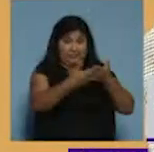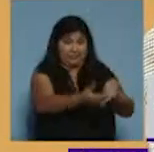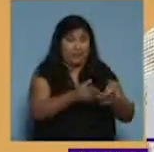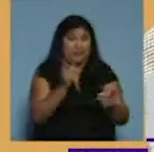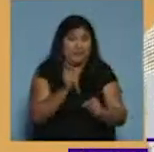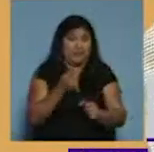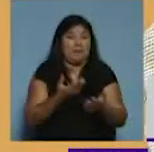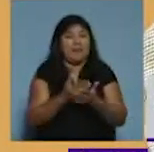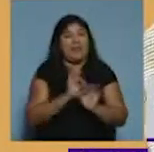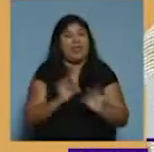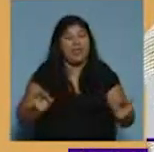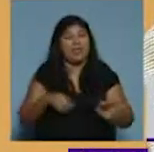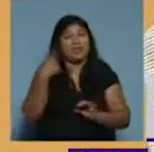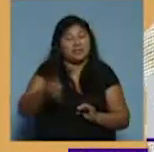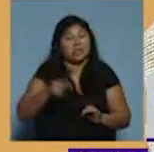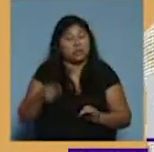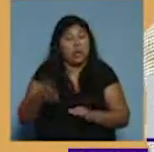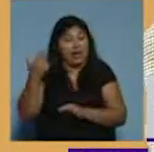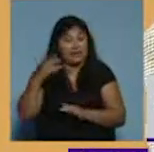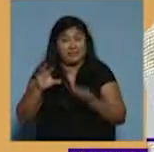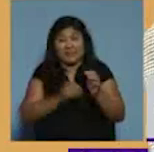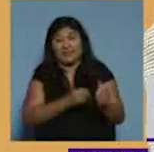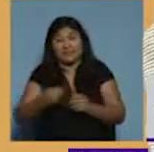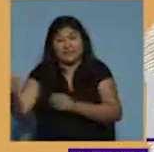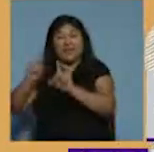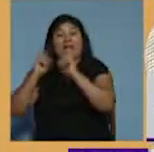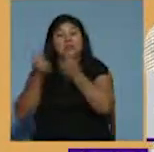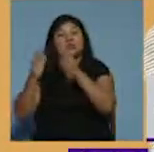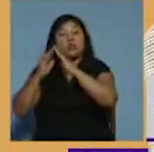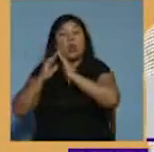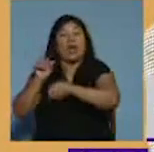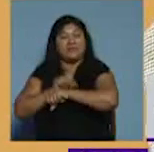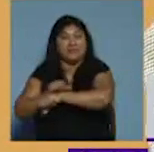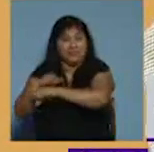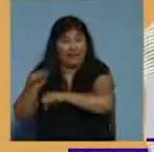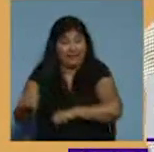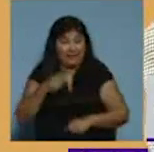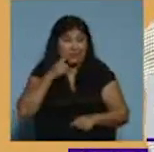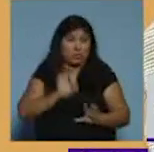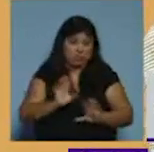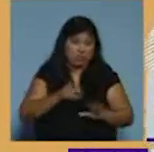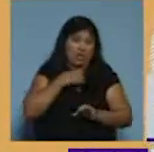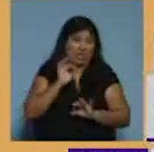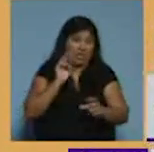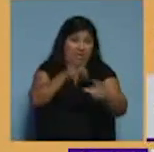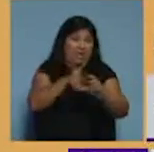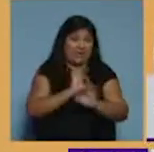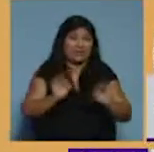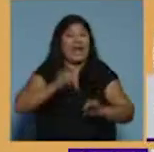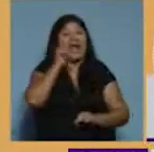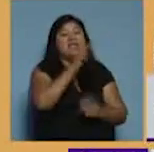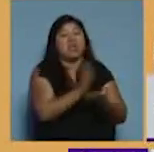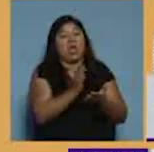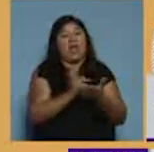hemos sido parte del cese de la detención así que bueno eso lo tendrá que determinar